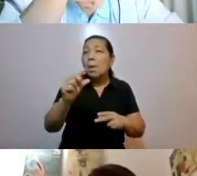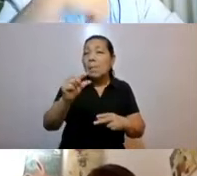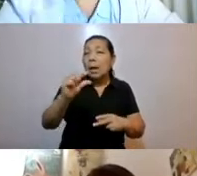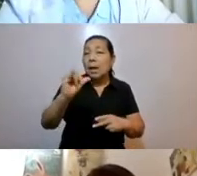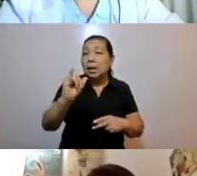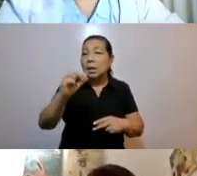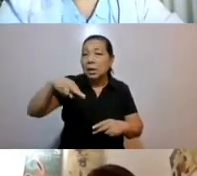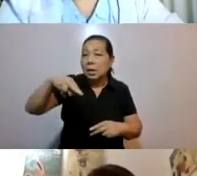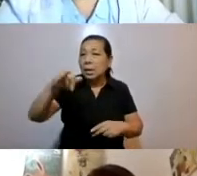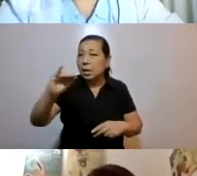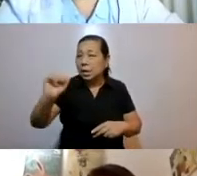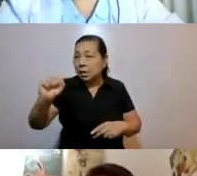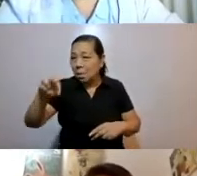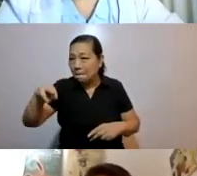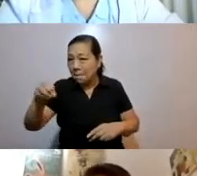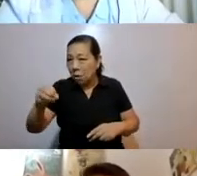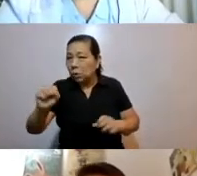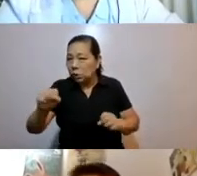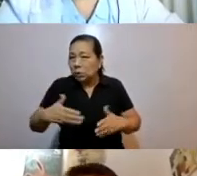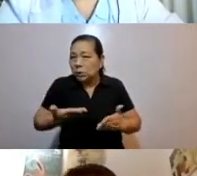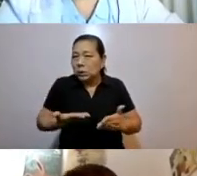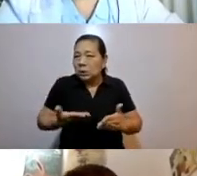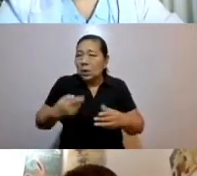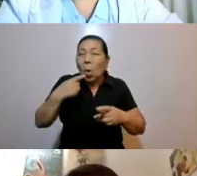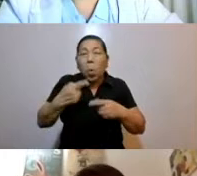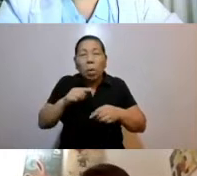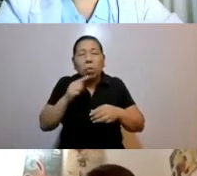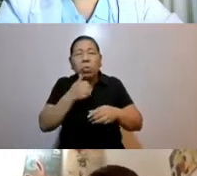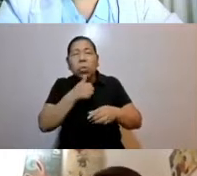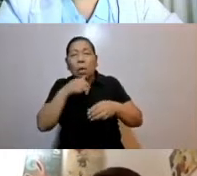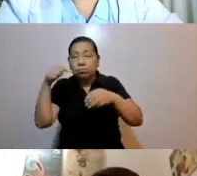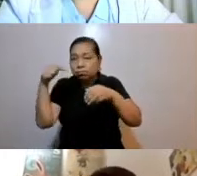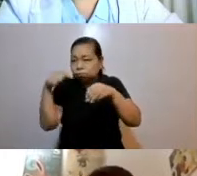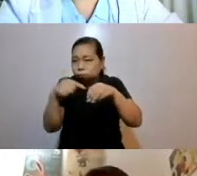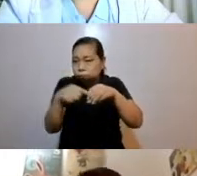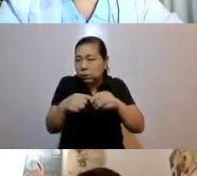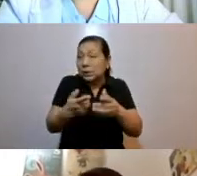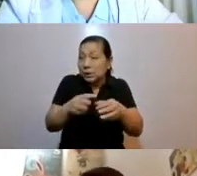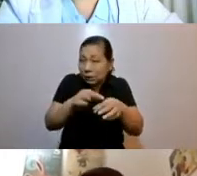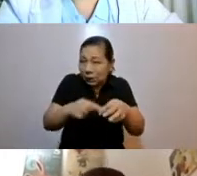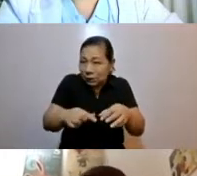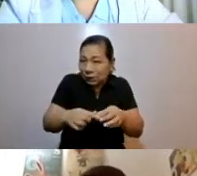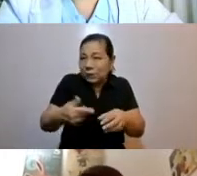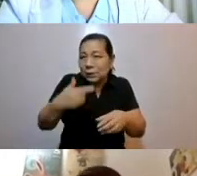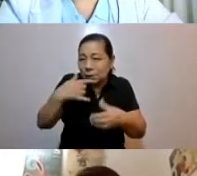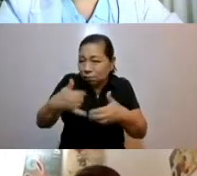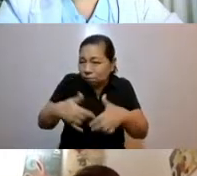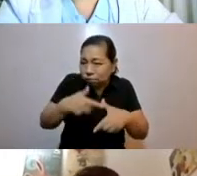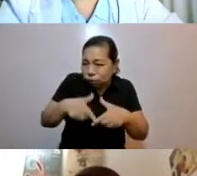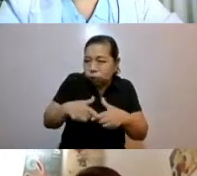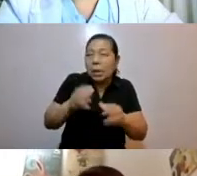dificultad de poder ser penetrada, digamos, ¿no? Entonces, estas son las disfunciones que vemos usualmente